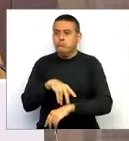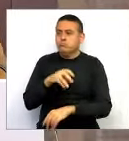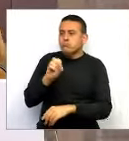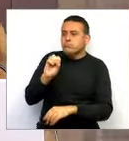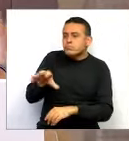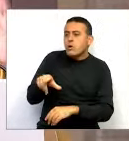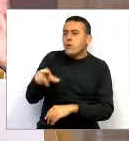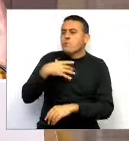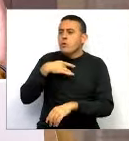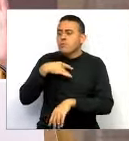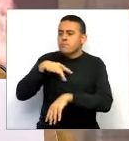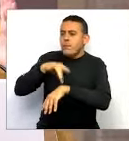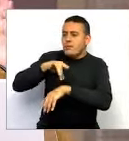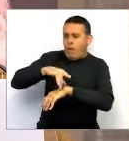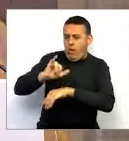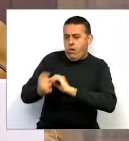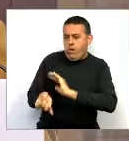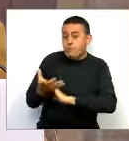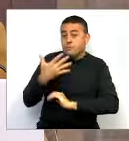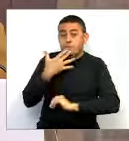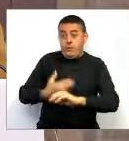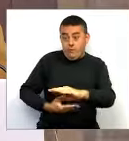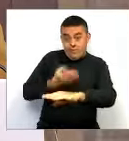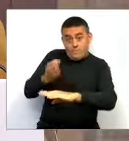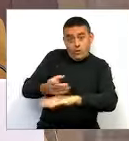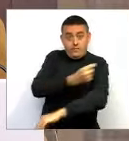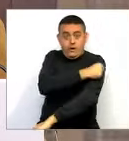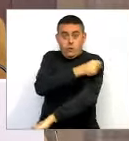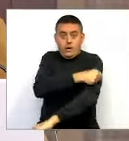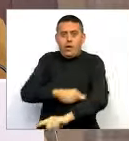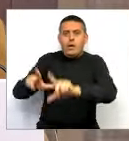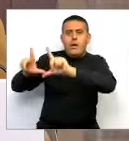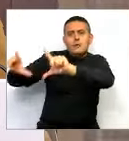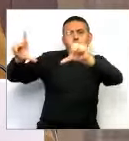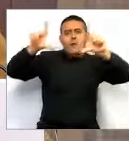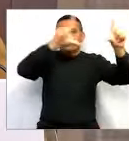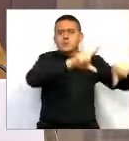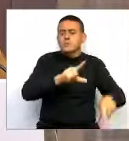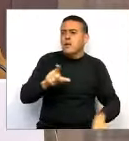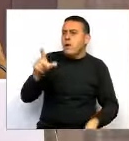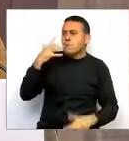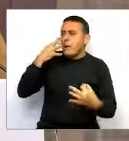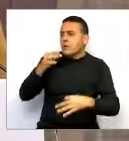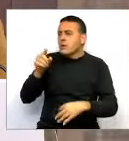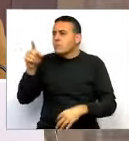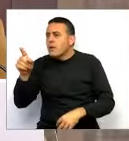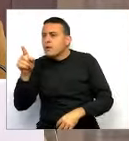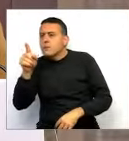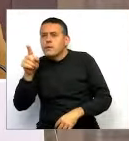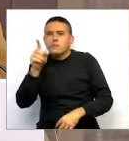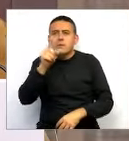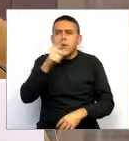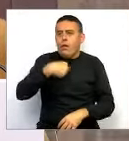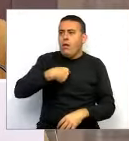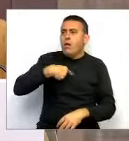patología porque además hay carteles donde se especifican cuáles son las patologías que puede tener y que por tanto debe de